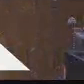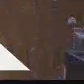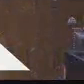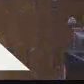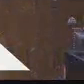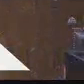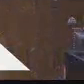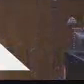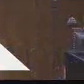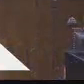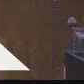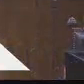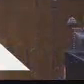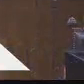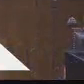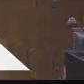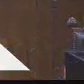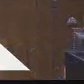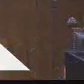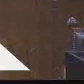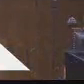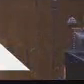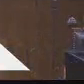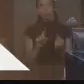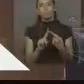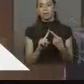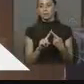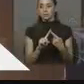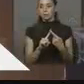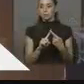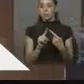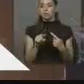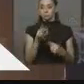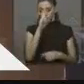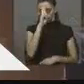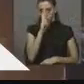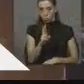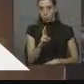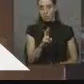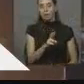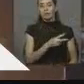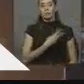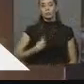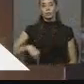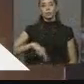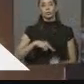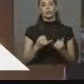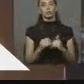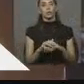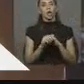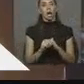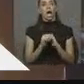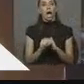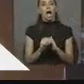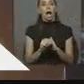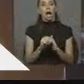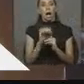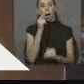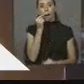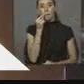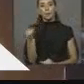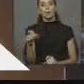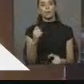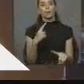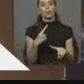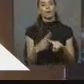de participar de este homenaje a nuestro amigo,